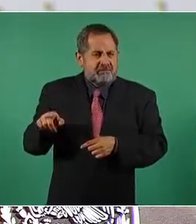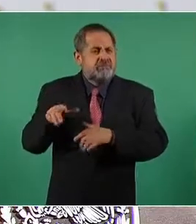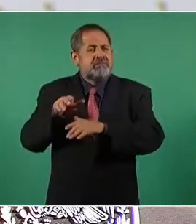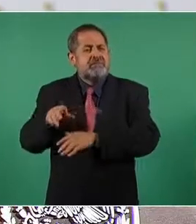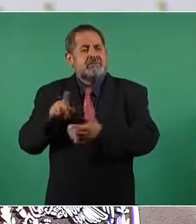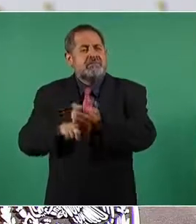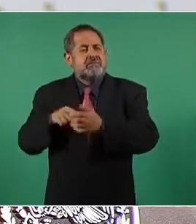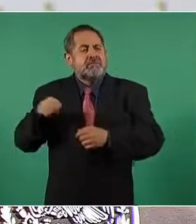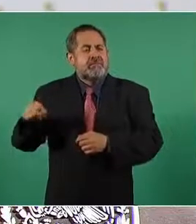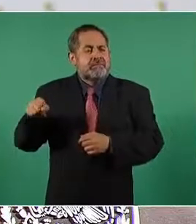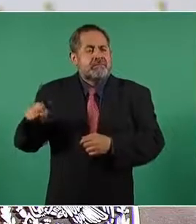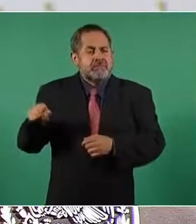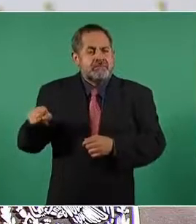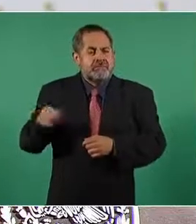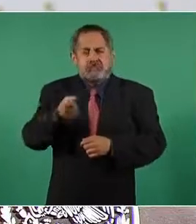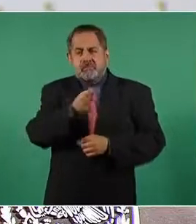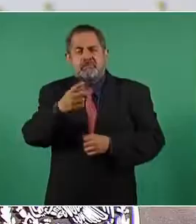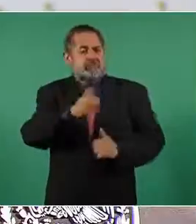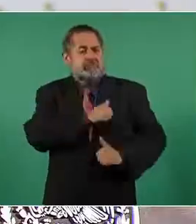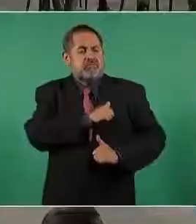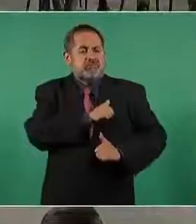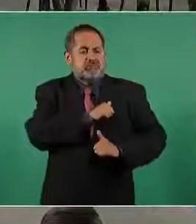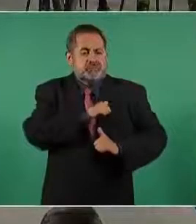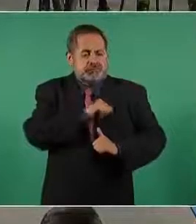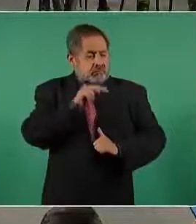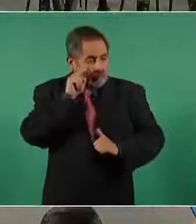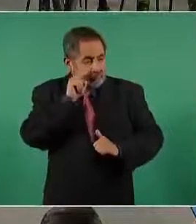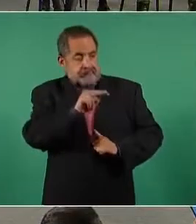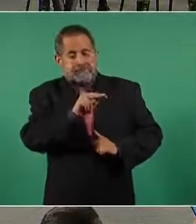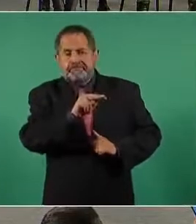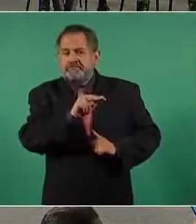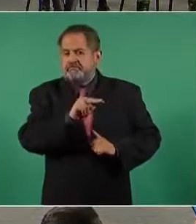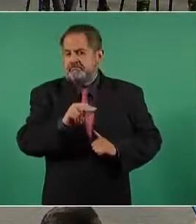sobre unos soldados